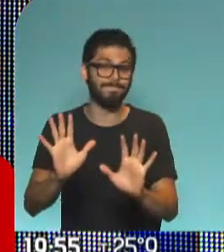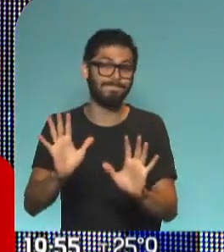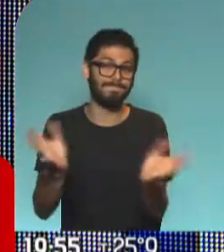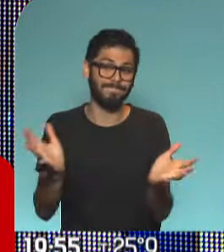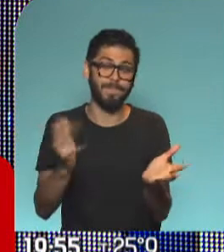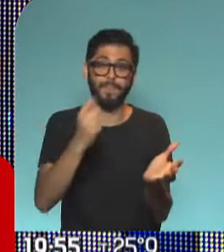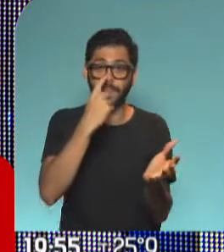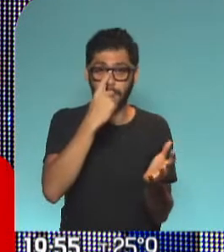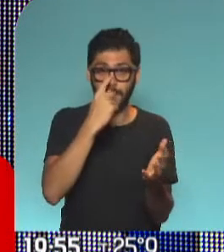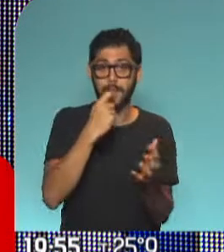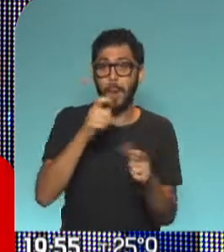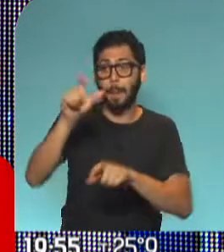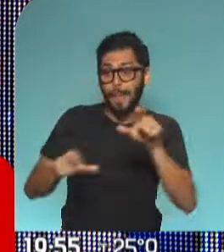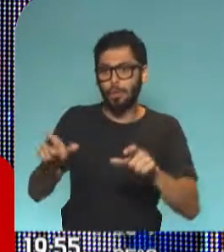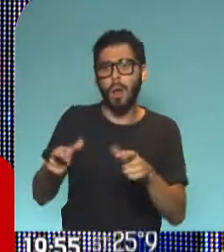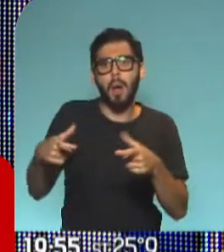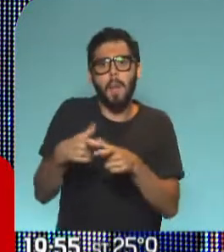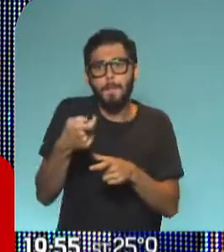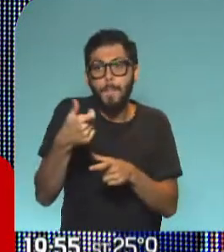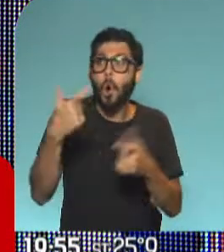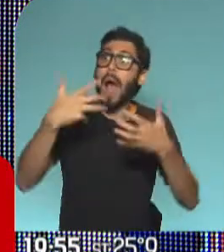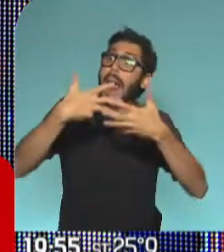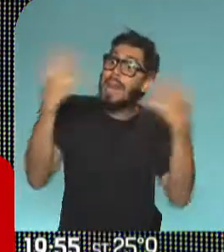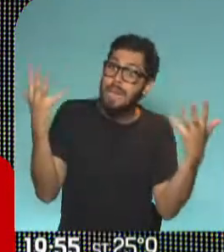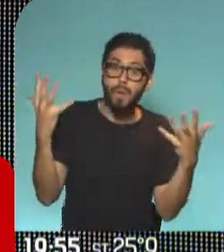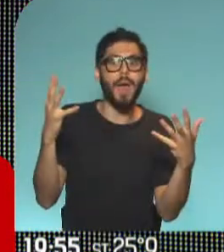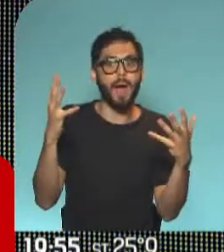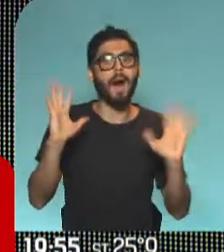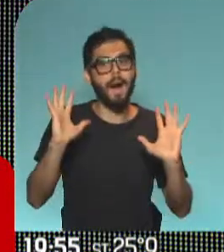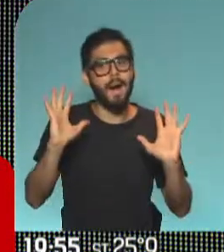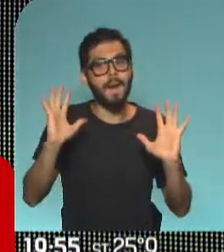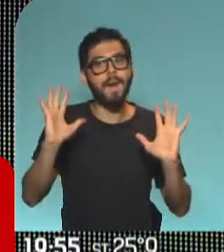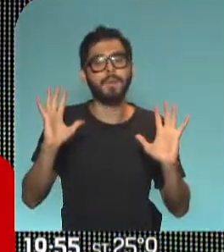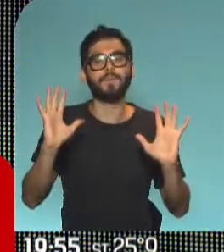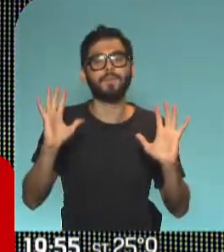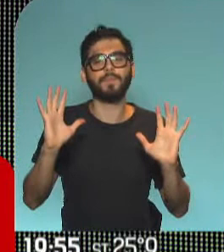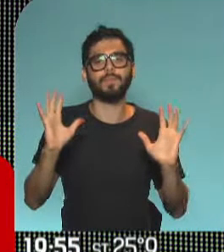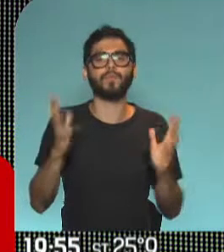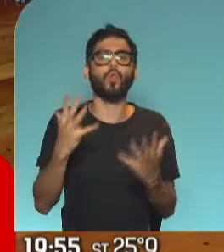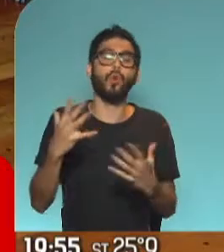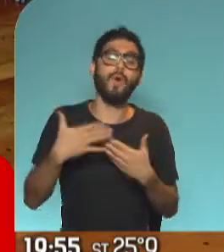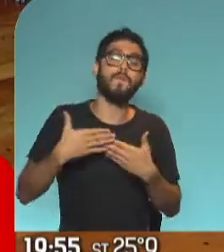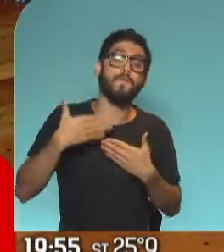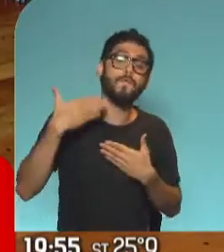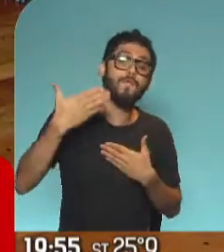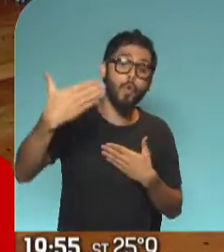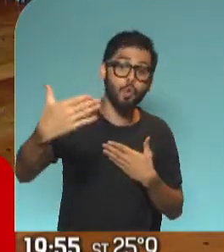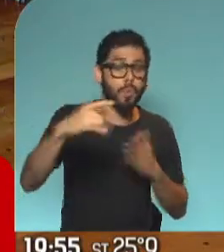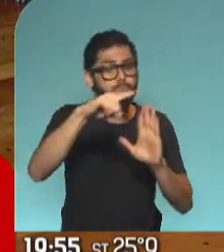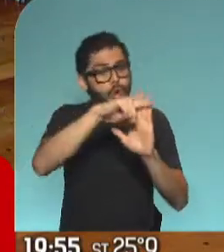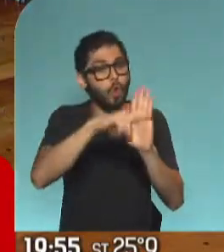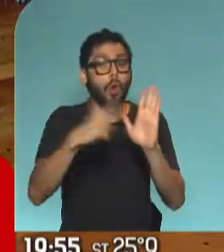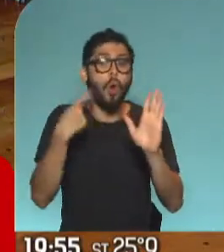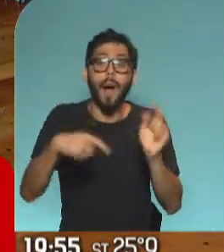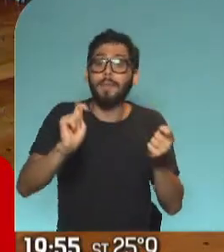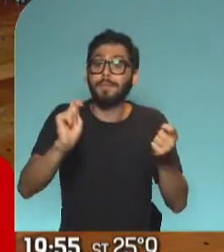se producen con una cantidad de gente limitada, al aire libre, obviamente que vamos a ir a futuro modificando el protocolo en la medida que